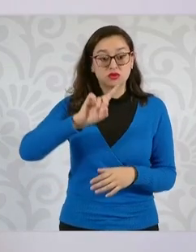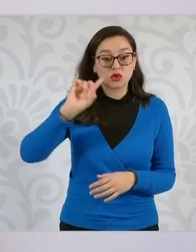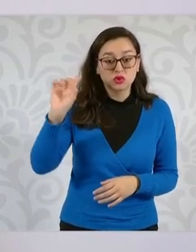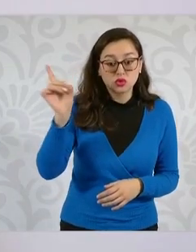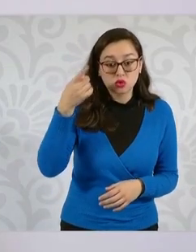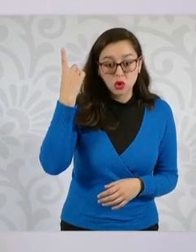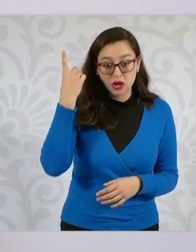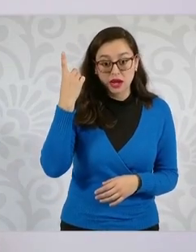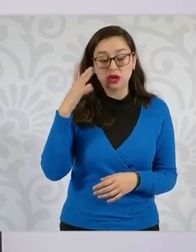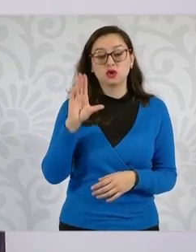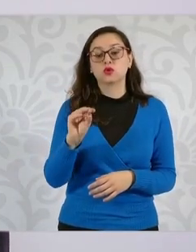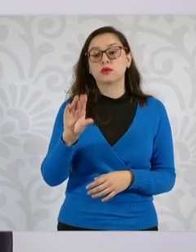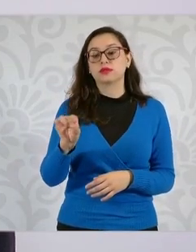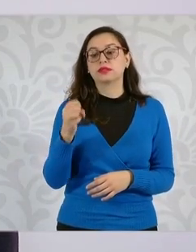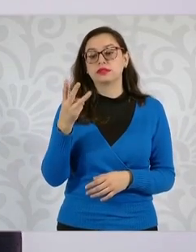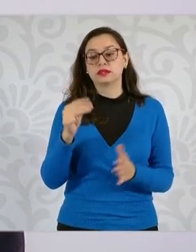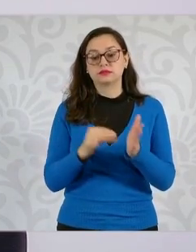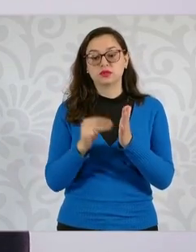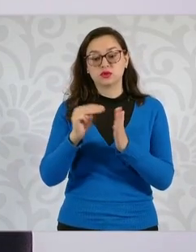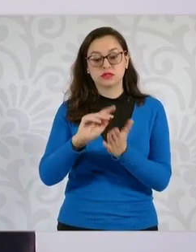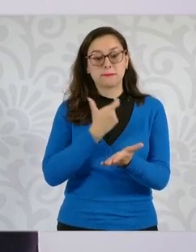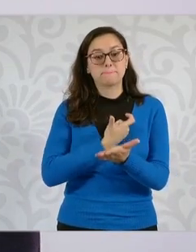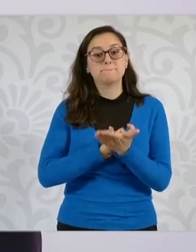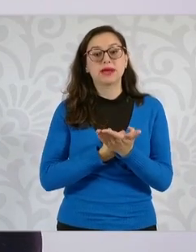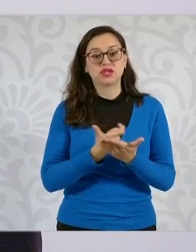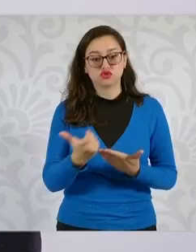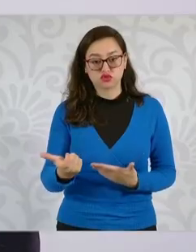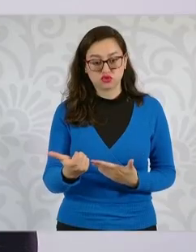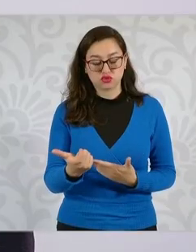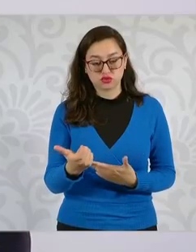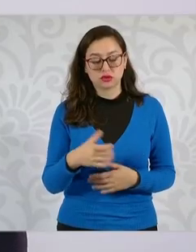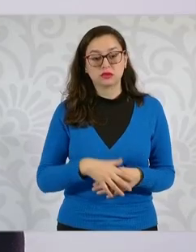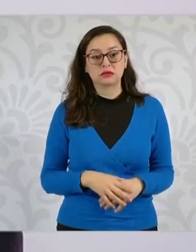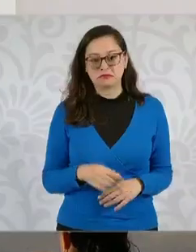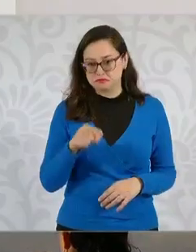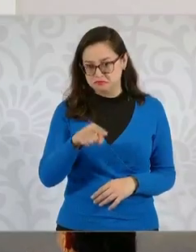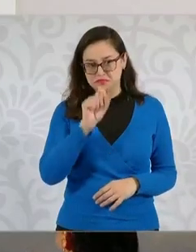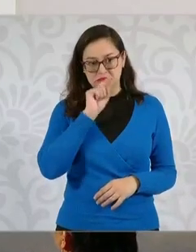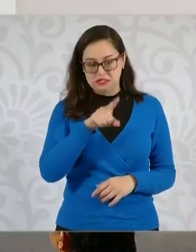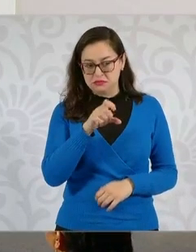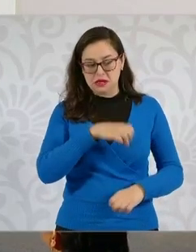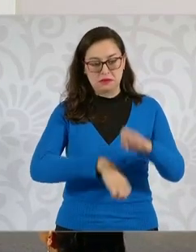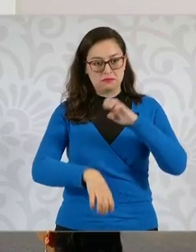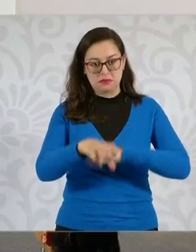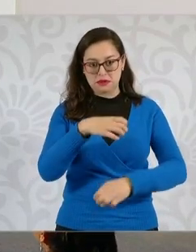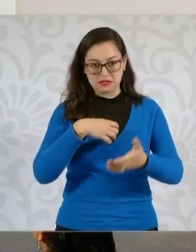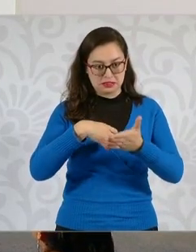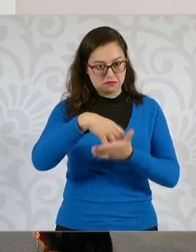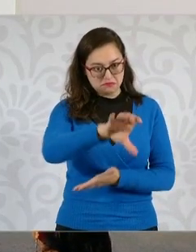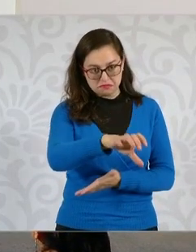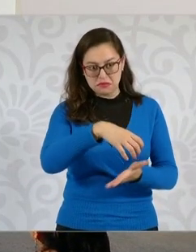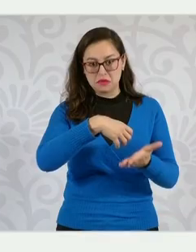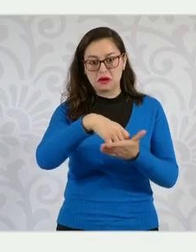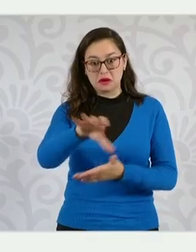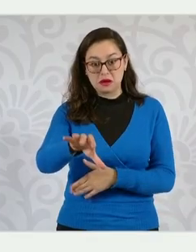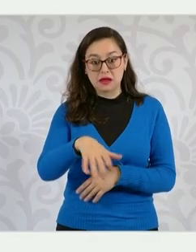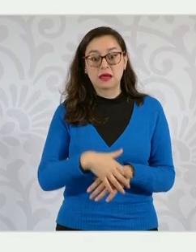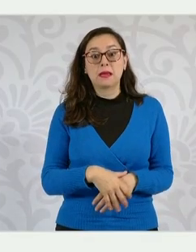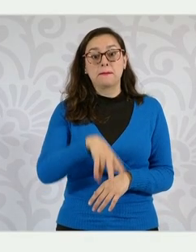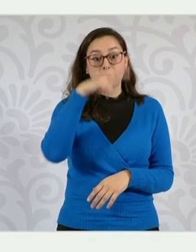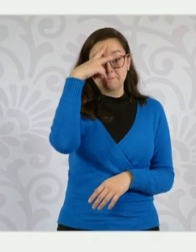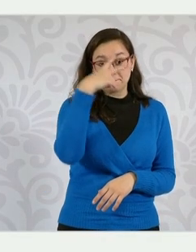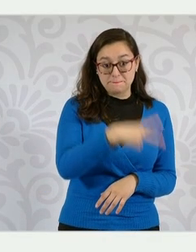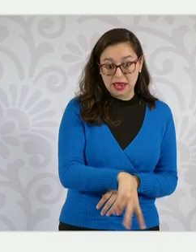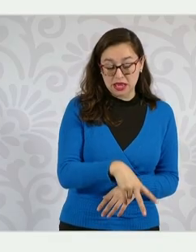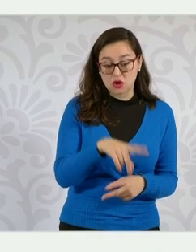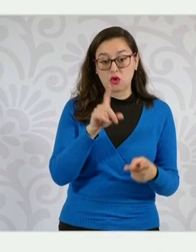dólares y 93 millones de pesos al Grupo Wainberg a cuentas en México, Barbados e Israel.